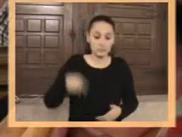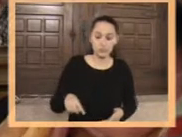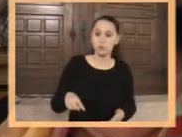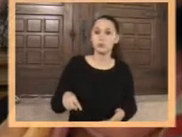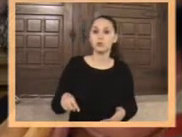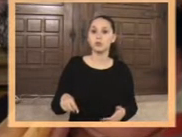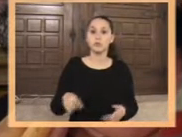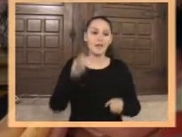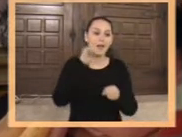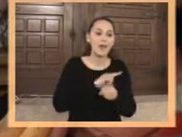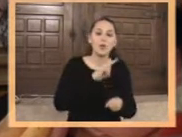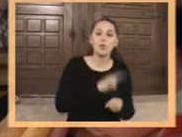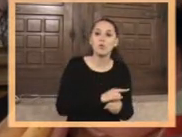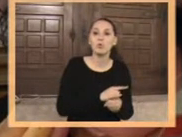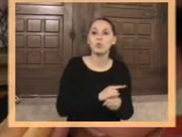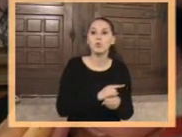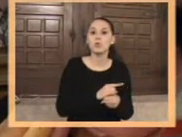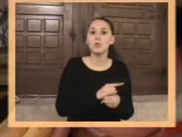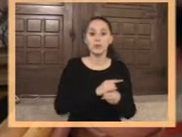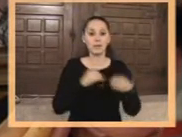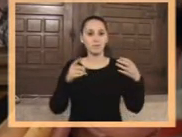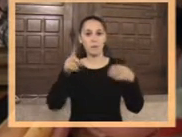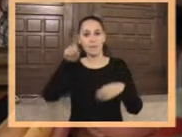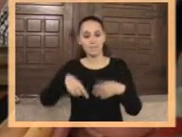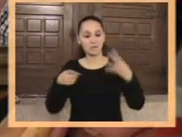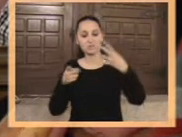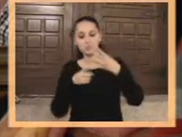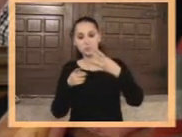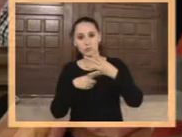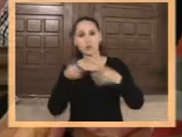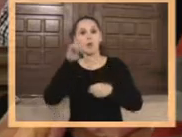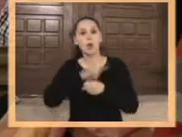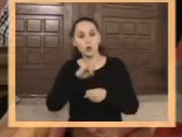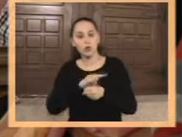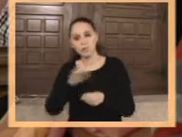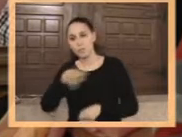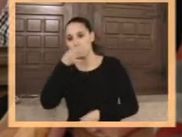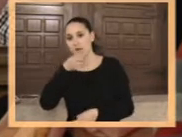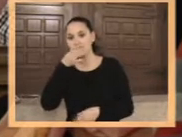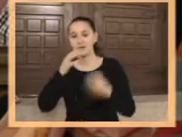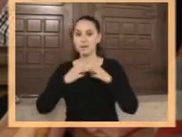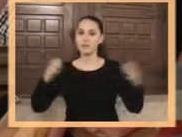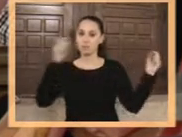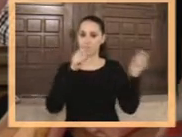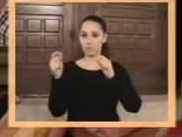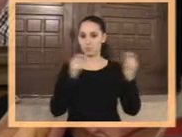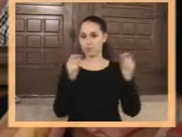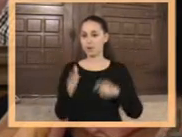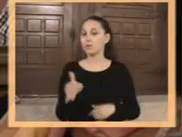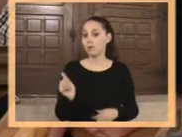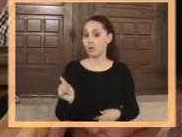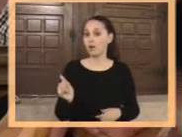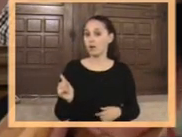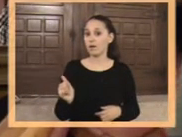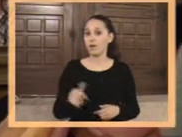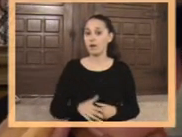todos los lunes, final de mes, por la tarde, tenemos el pleno. Y ya todo el mundo nos organizamos a la hora de cuadrar la fecha.